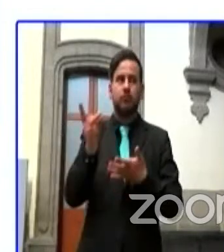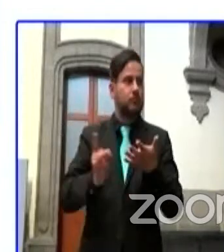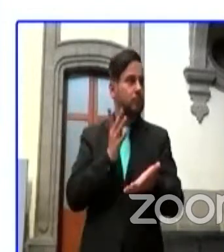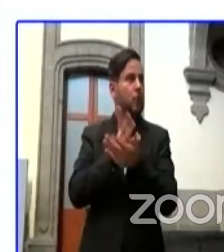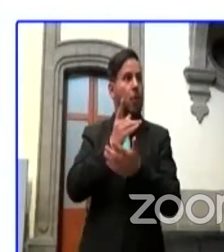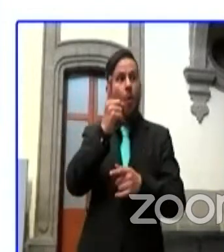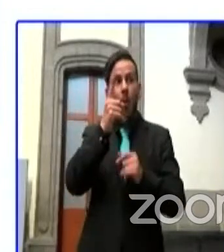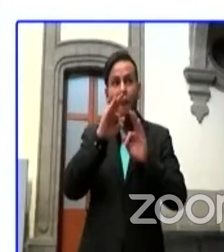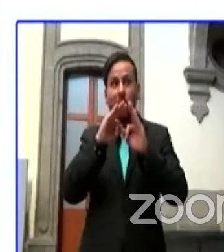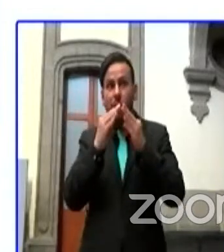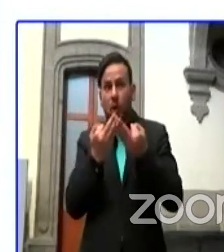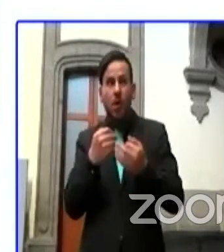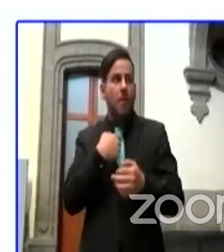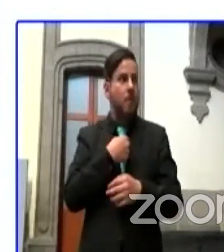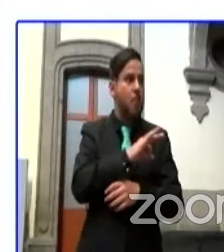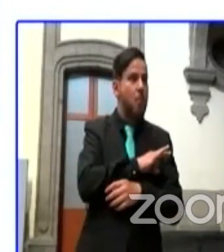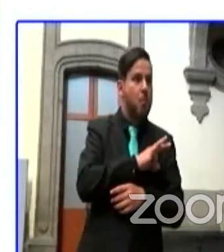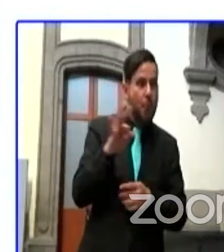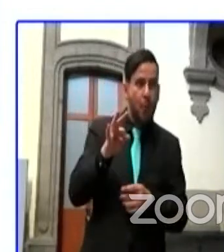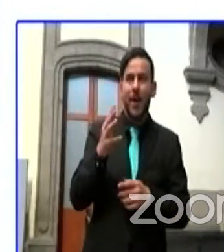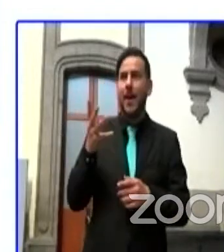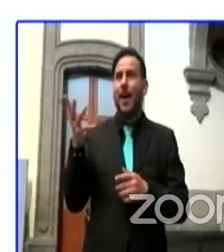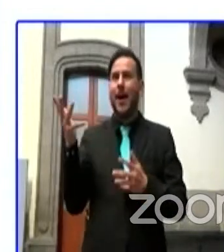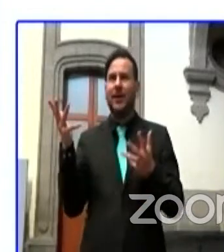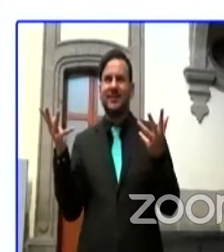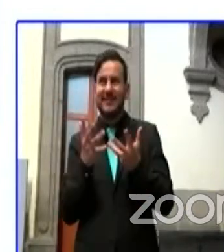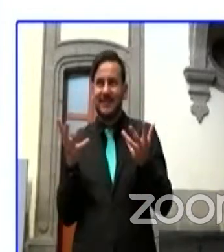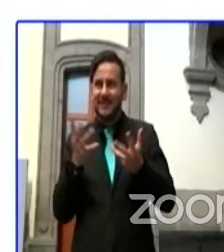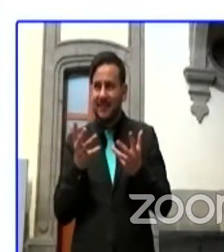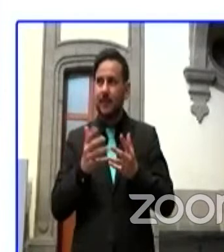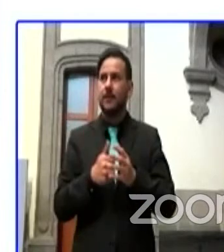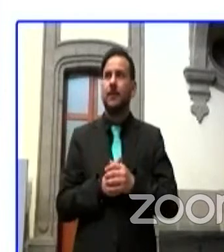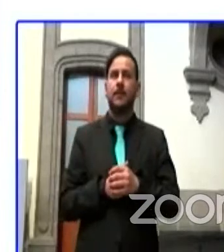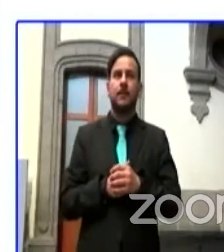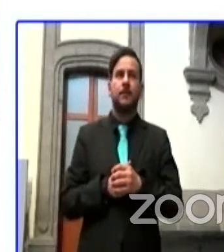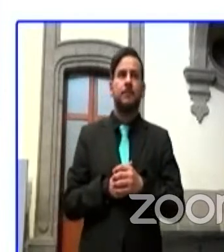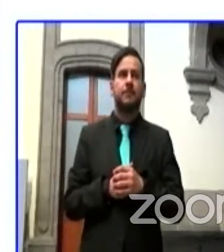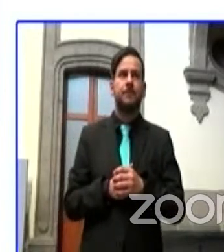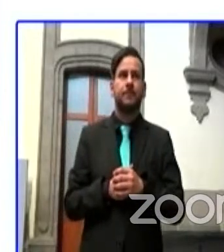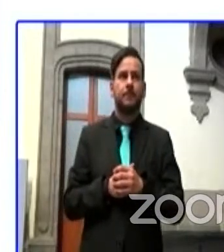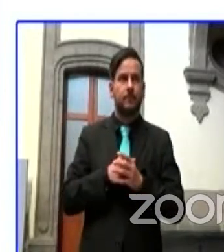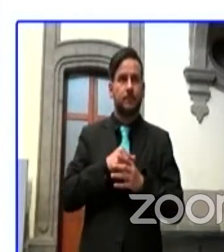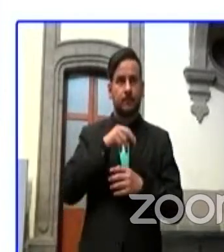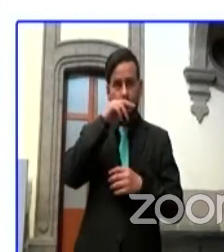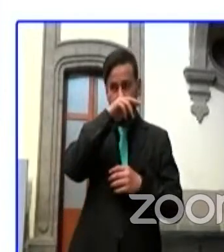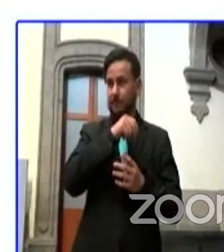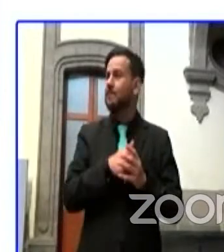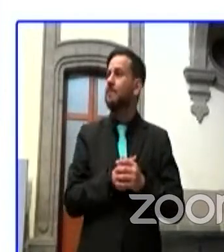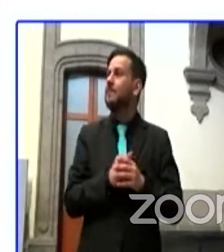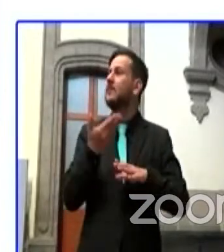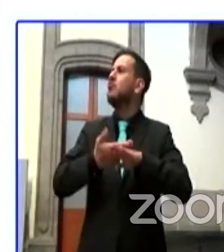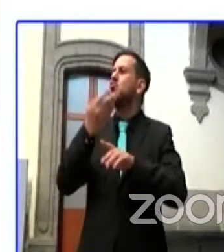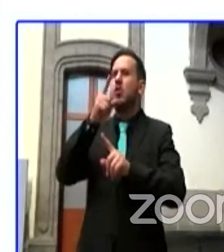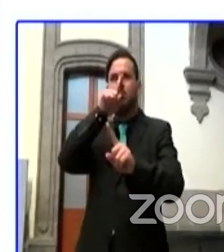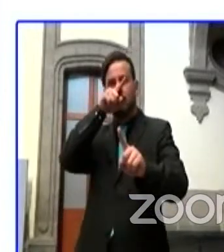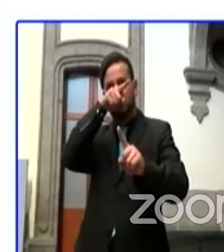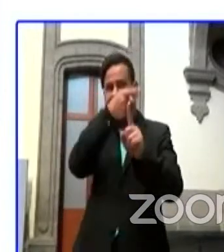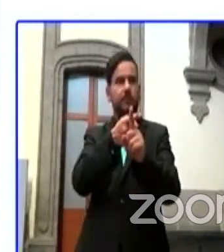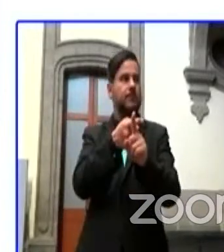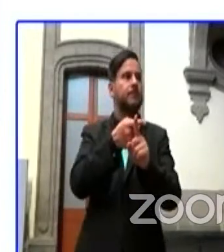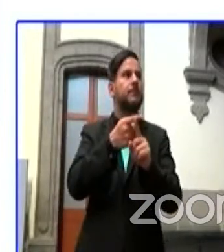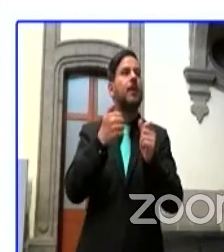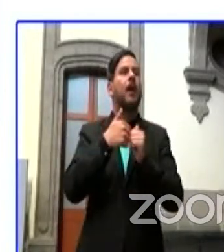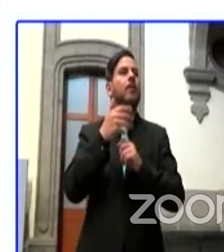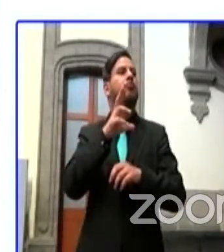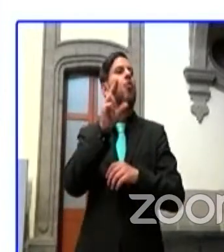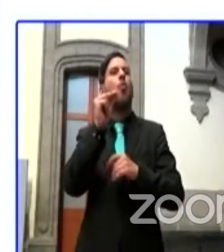en que podemos de manera concreta, aterrizada y muy puntual, y que no quede